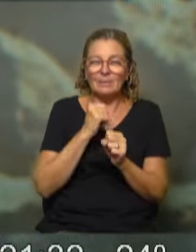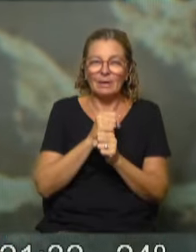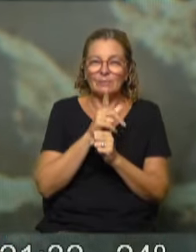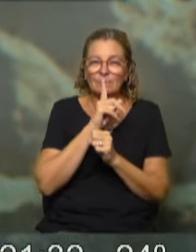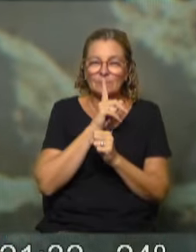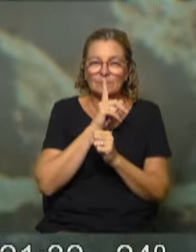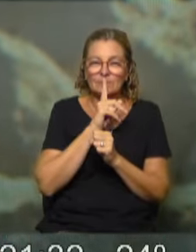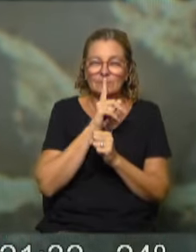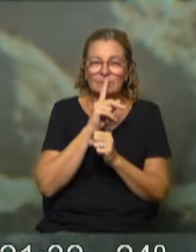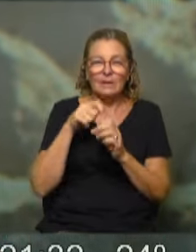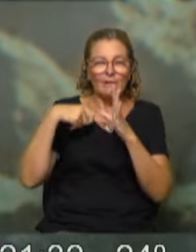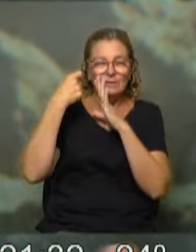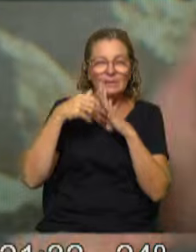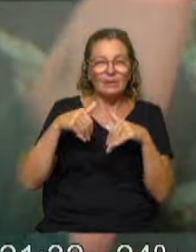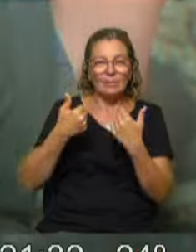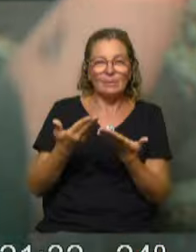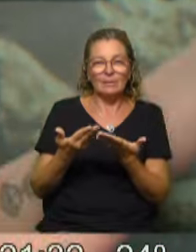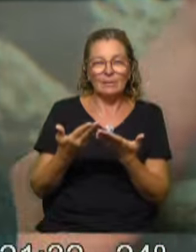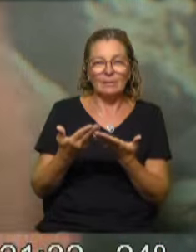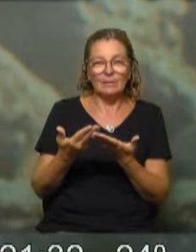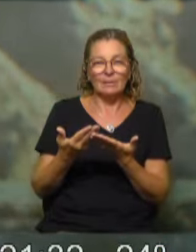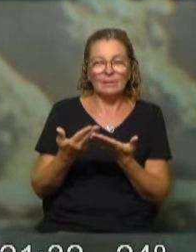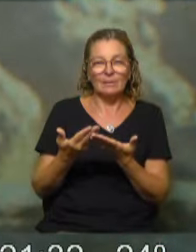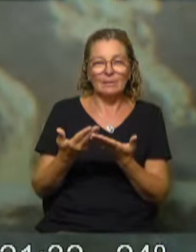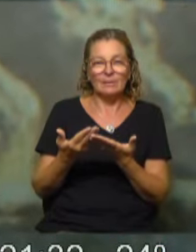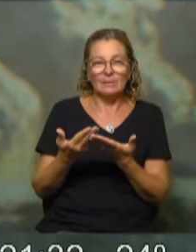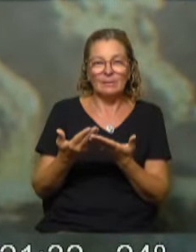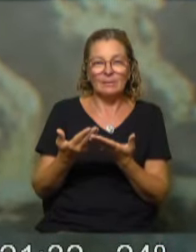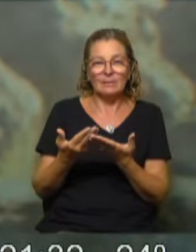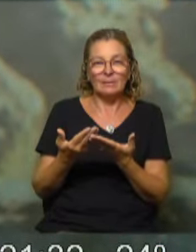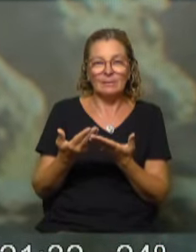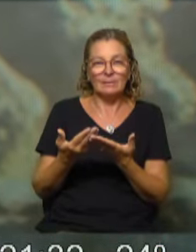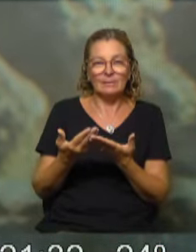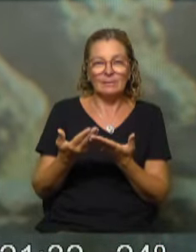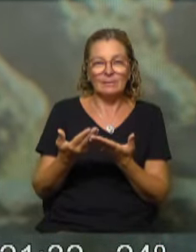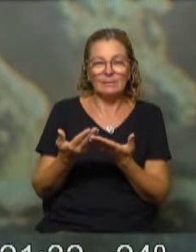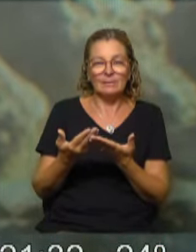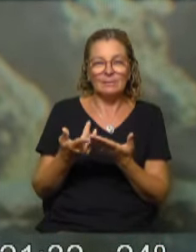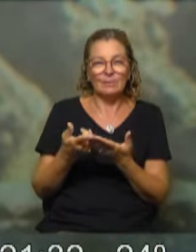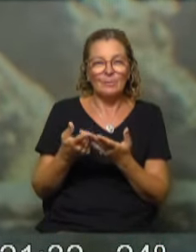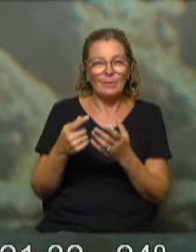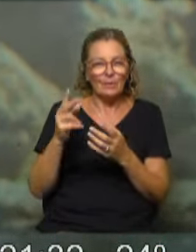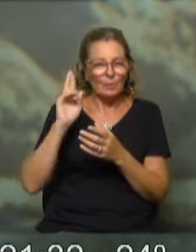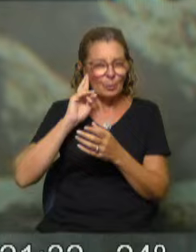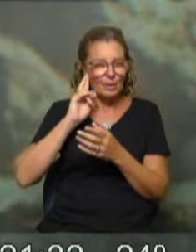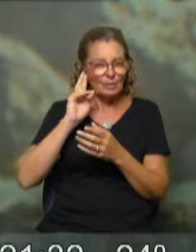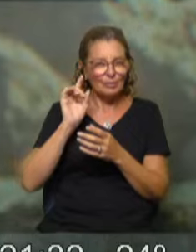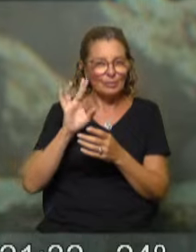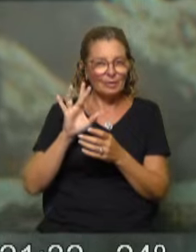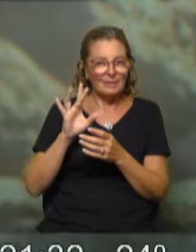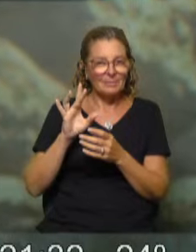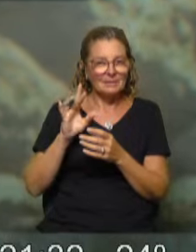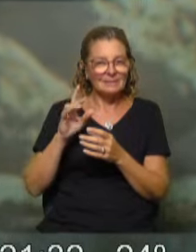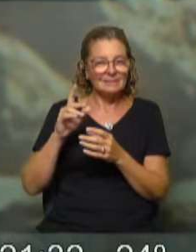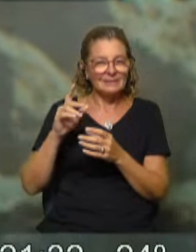ganas de compartirlo, que es una actriz con una percha haciendo ruido con el piso, así. Digo, nadie puede decir que no